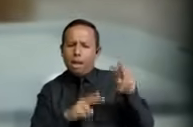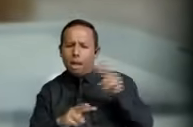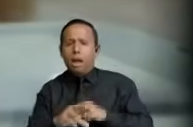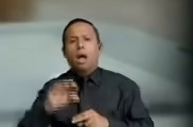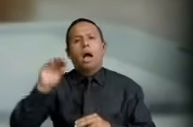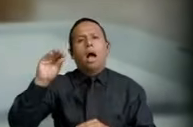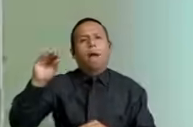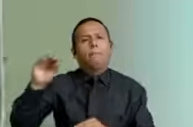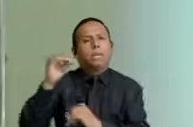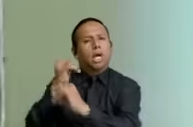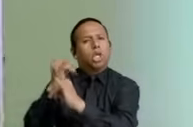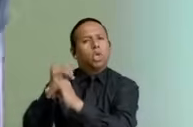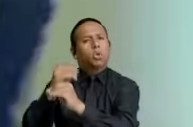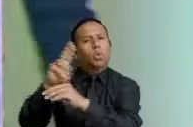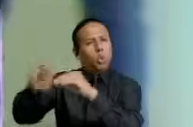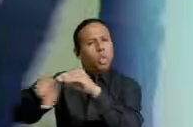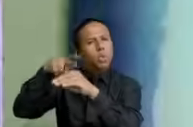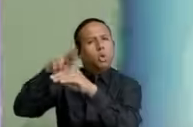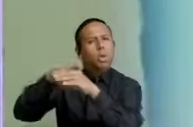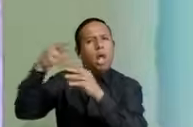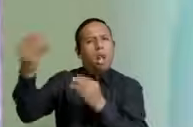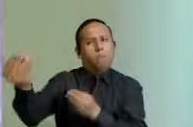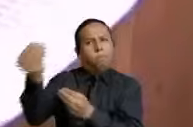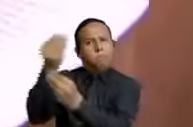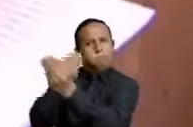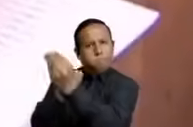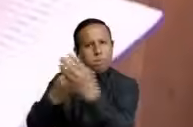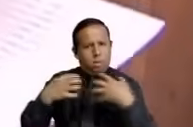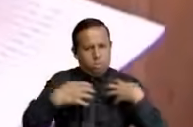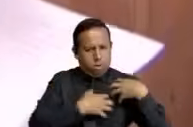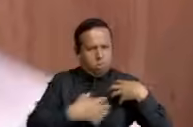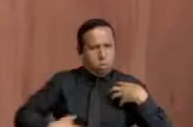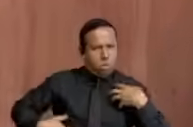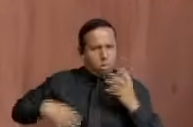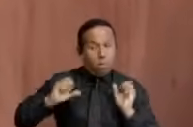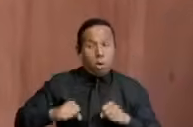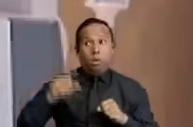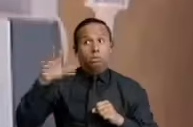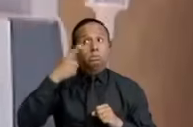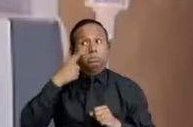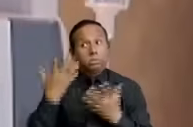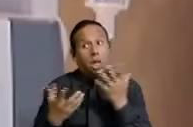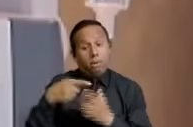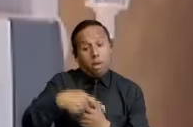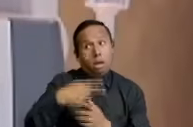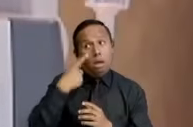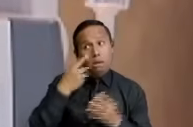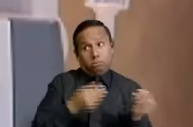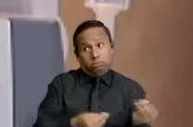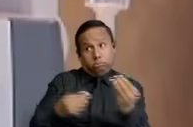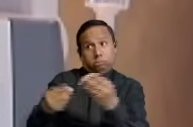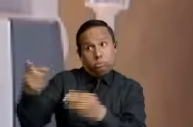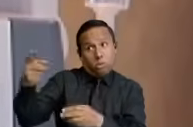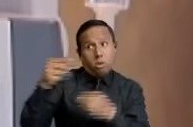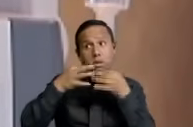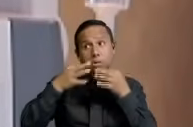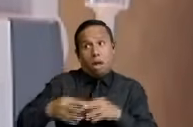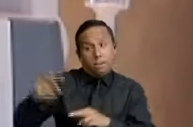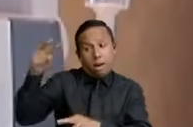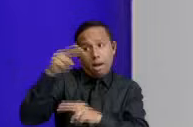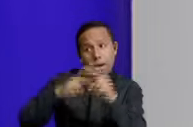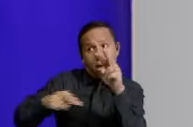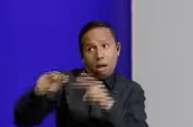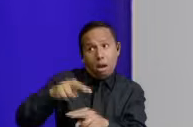Nacional de trasplantes que tenemos un posible donante para hacer todos los exámenes especiales que se requieran para poder llegar a un